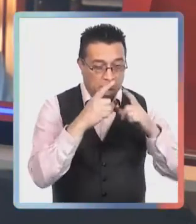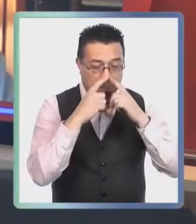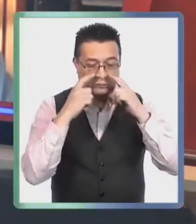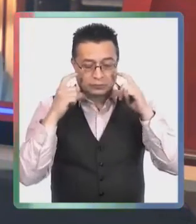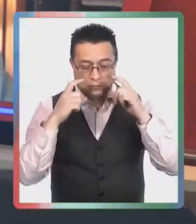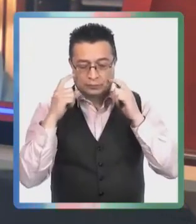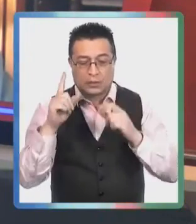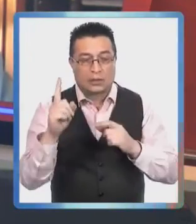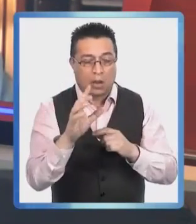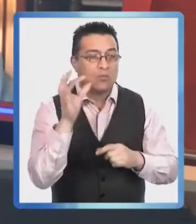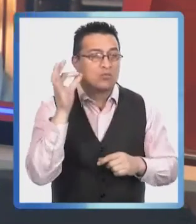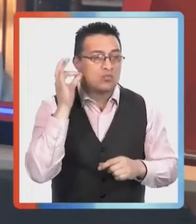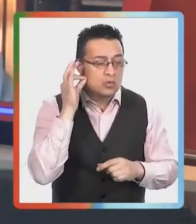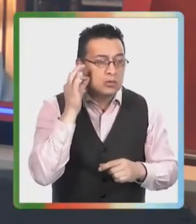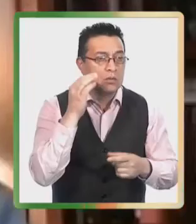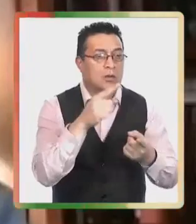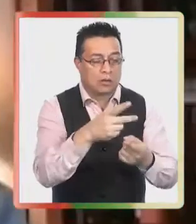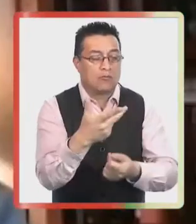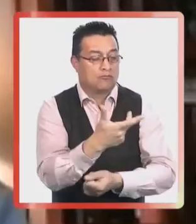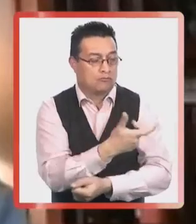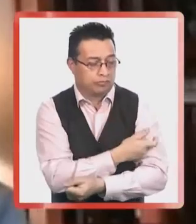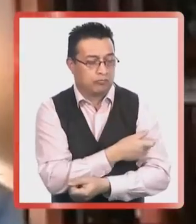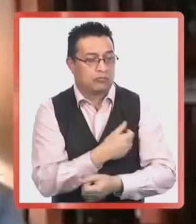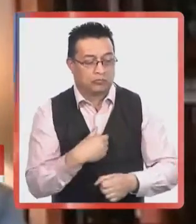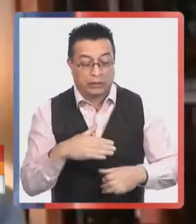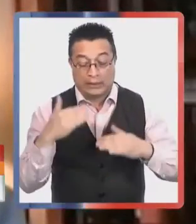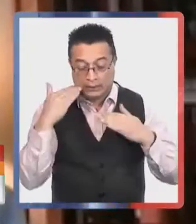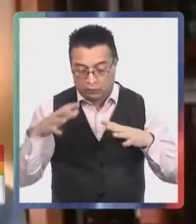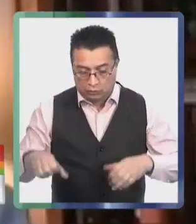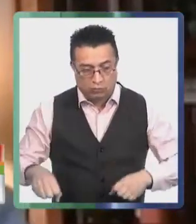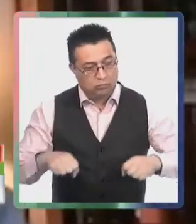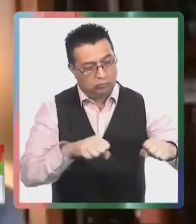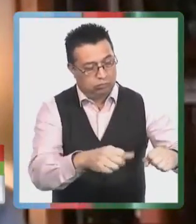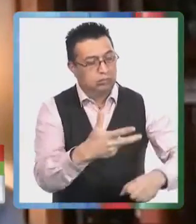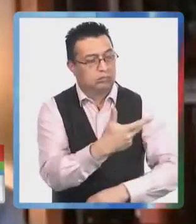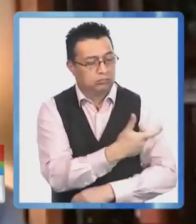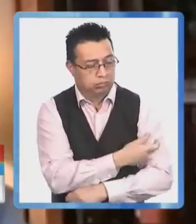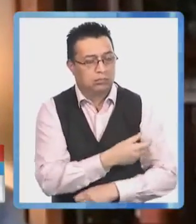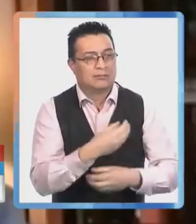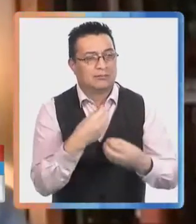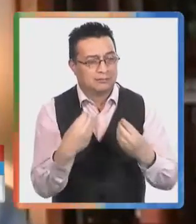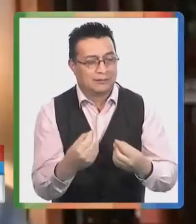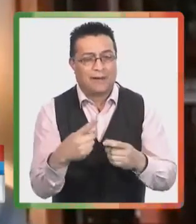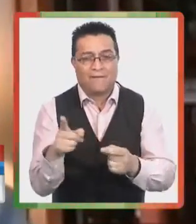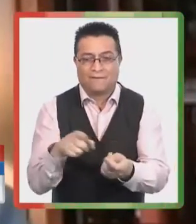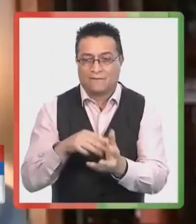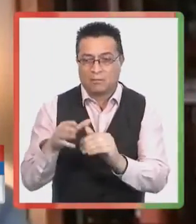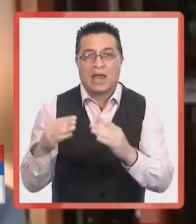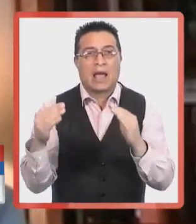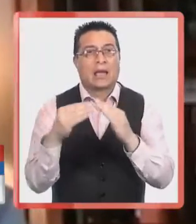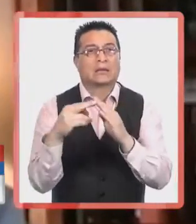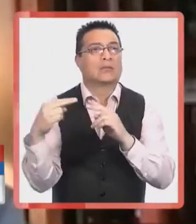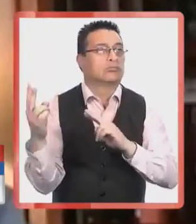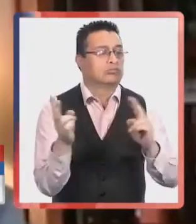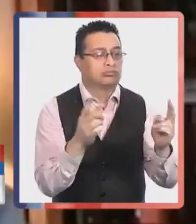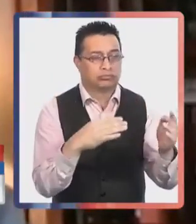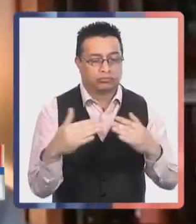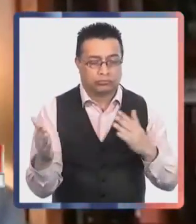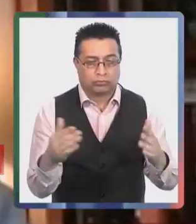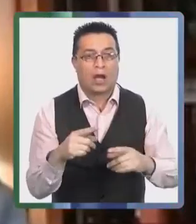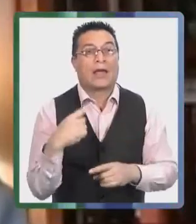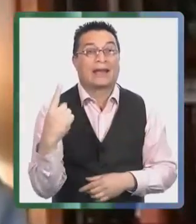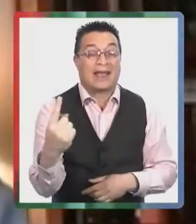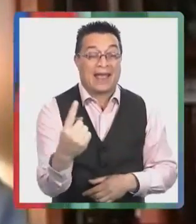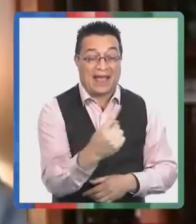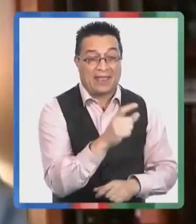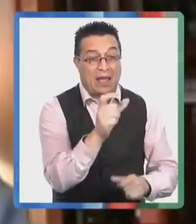que usó mascarilla, cada mujer que se vacunó y llevó a sus niños a vacunar, cada familia que ventiló su casa,